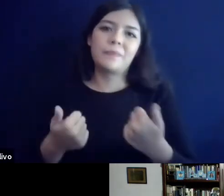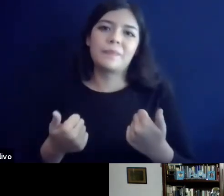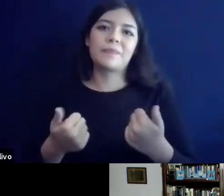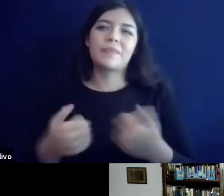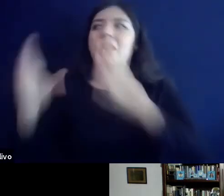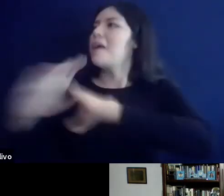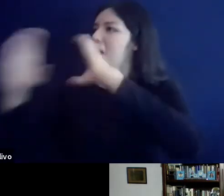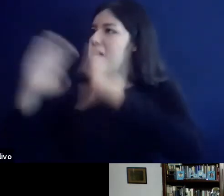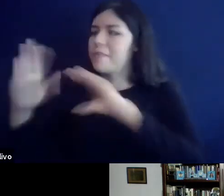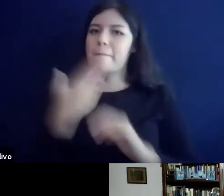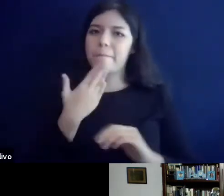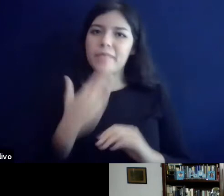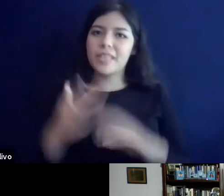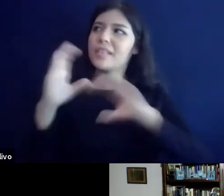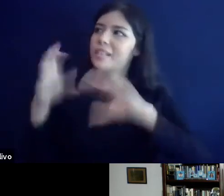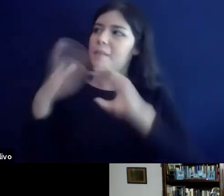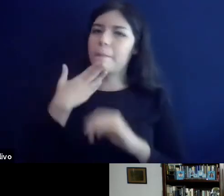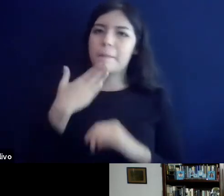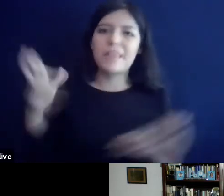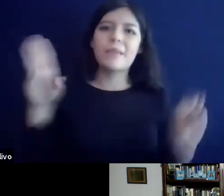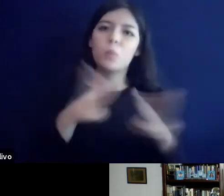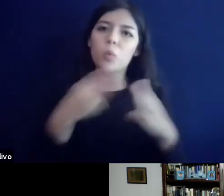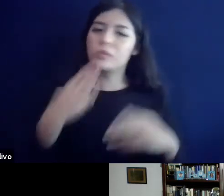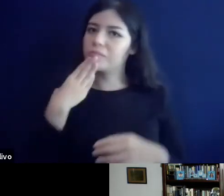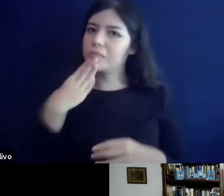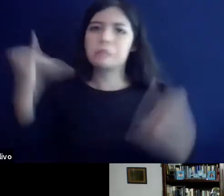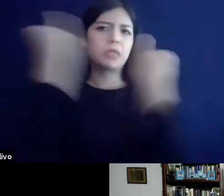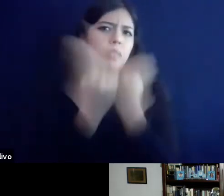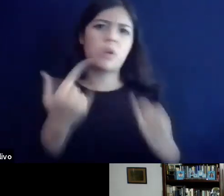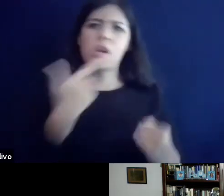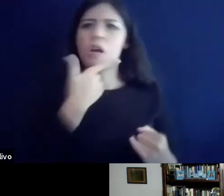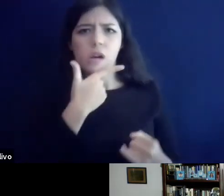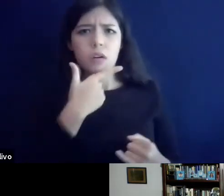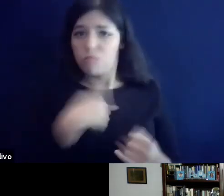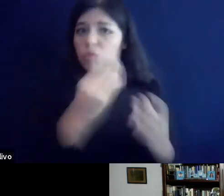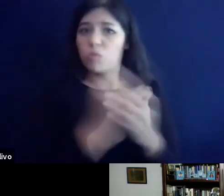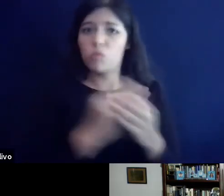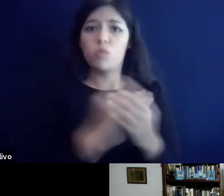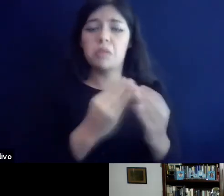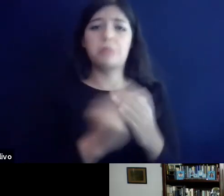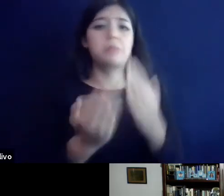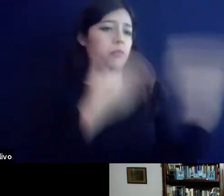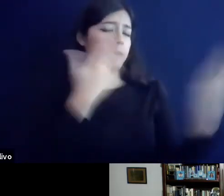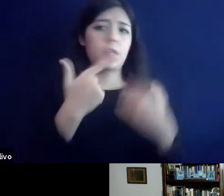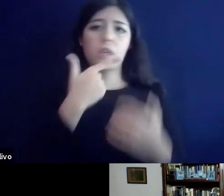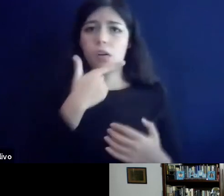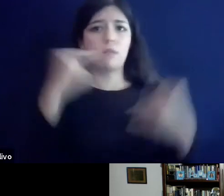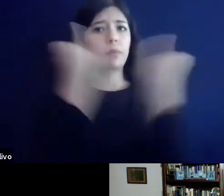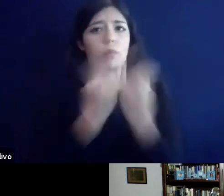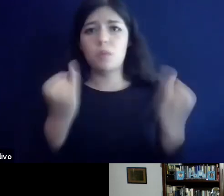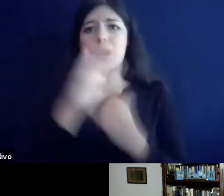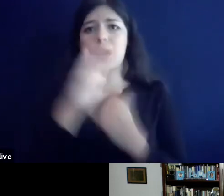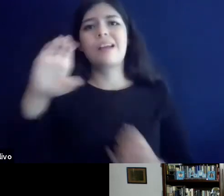¿no? Igual con el inglés, igual con la economía, y sí es, y con la investigación. En